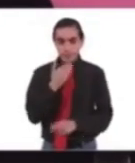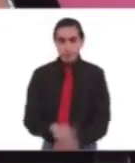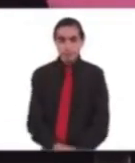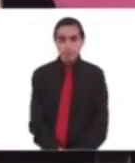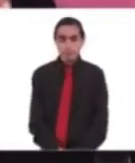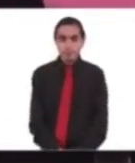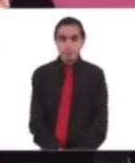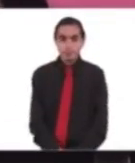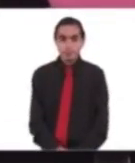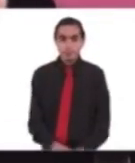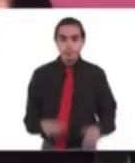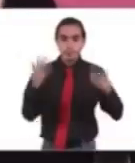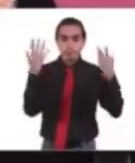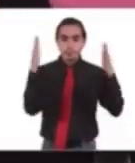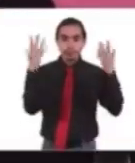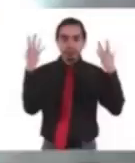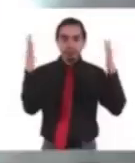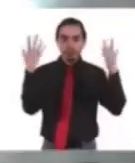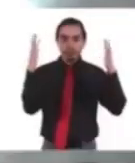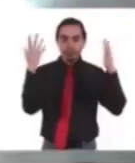bueno, bueno.